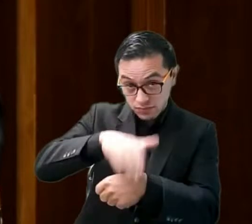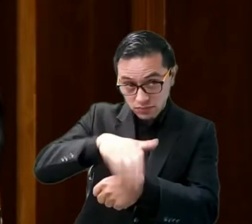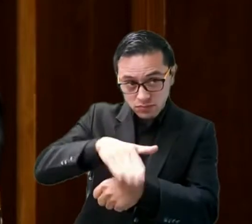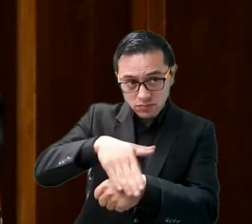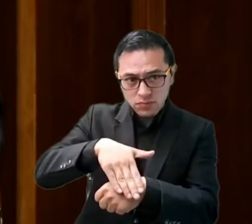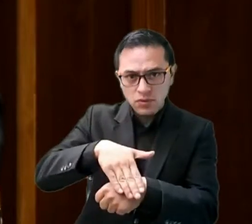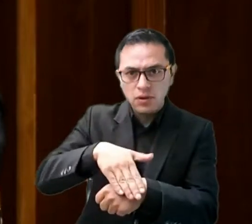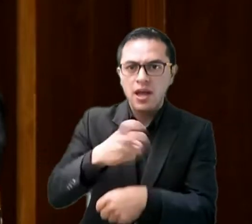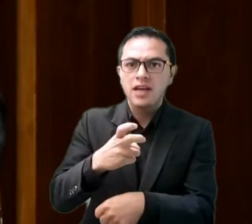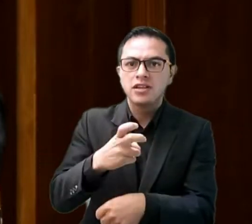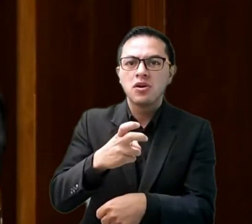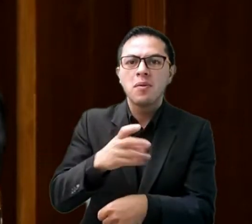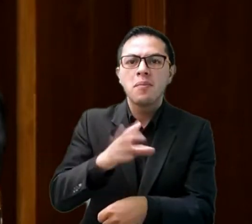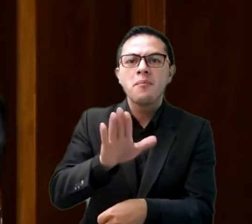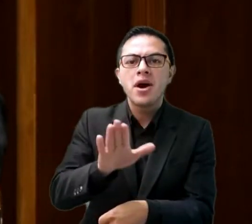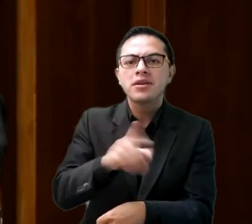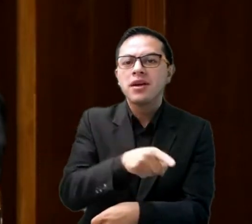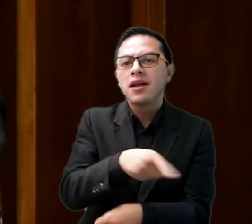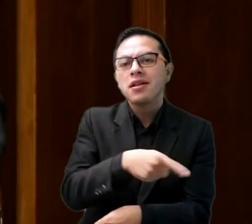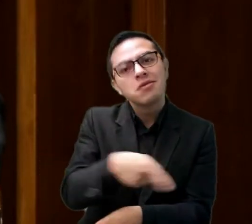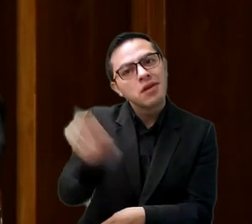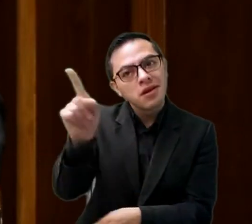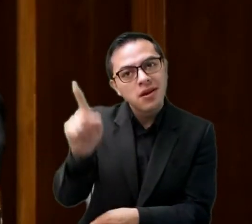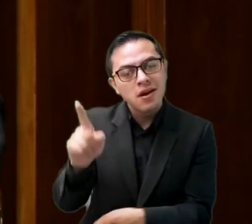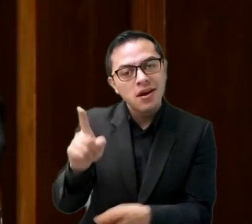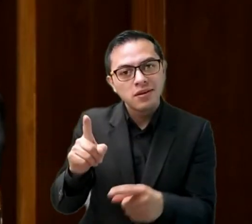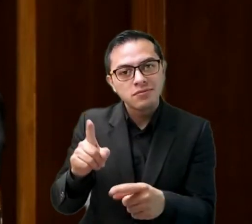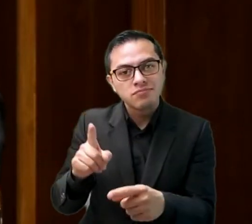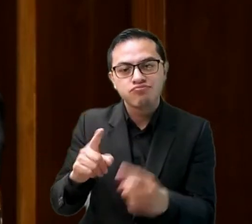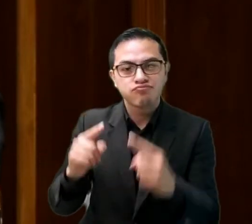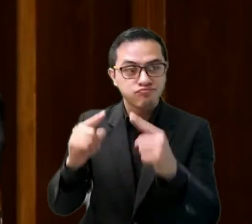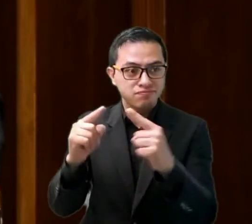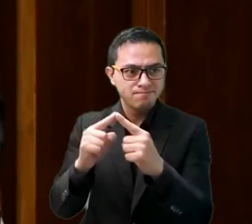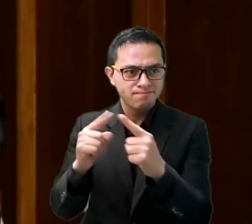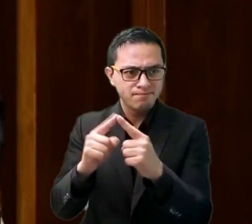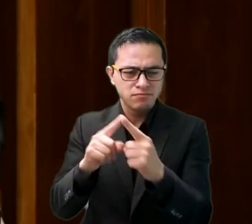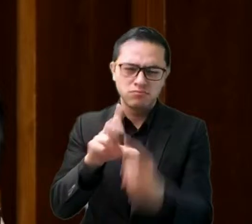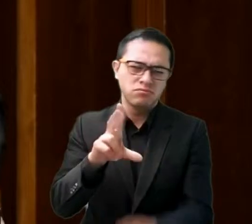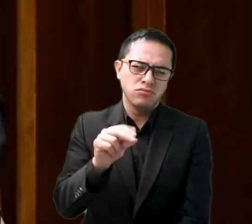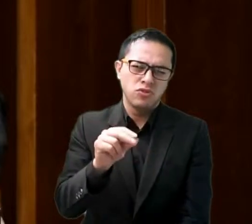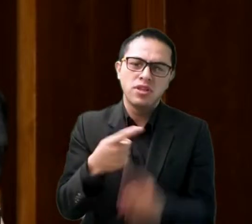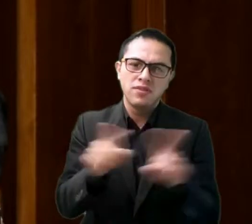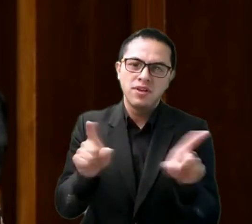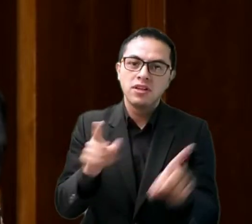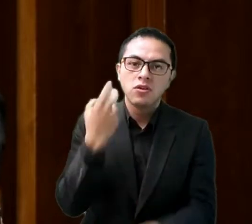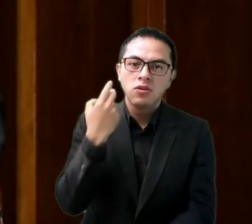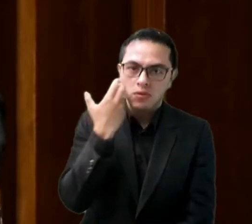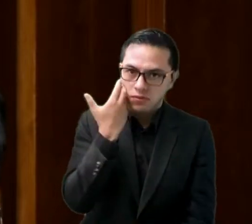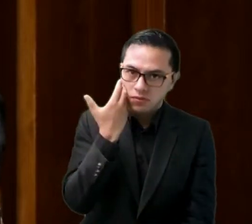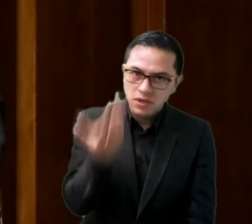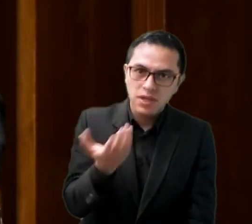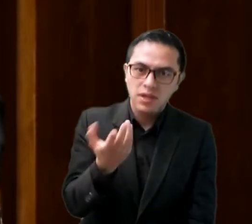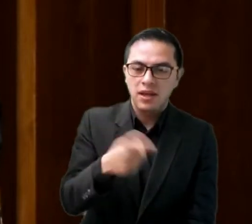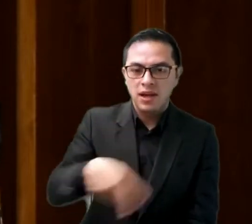misa. Lo que queremos es resolver los problemas de los ciudadanos y garantizar